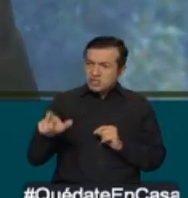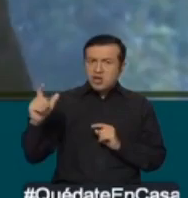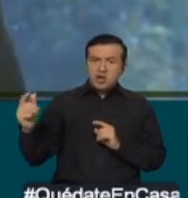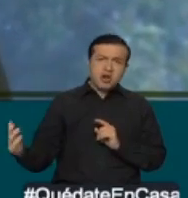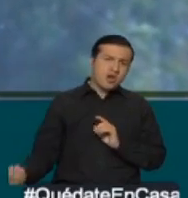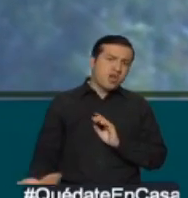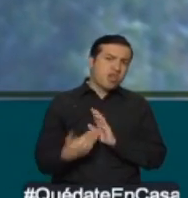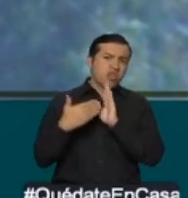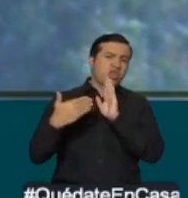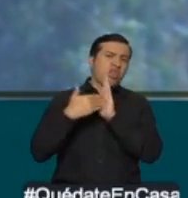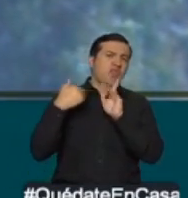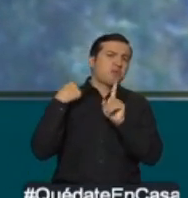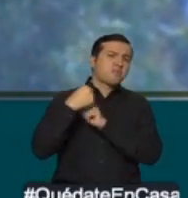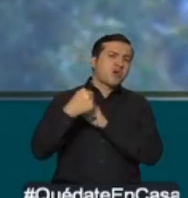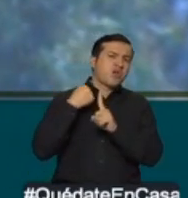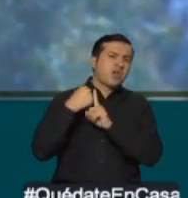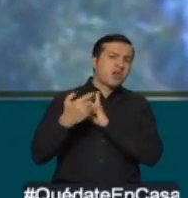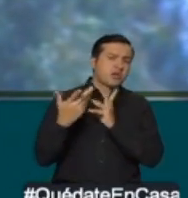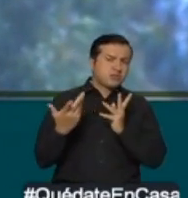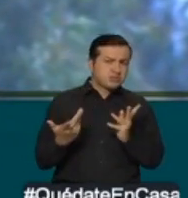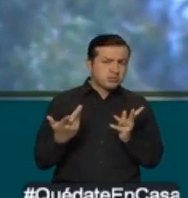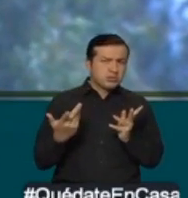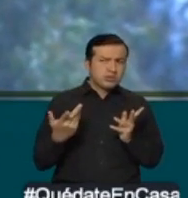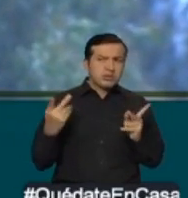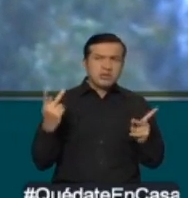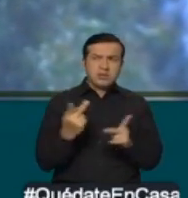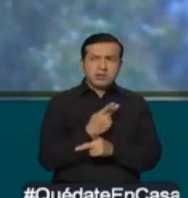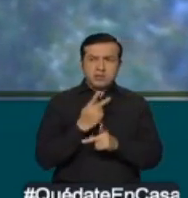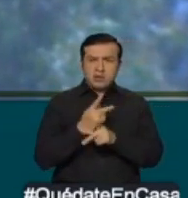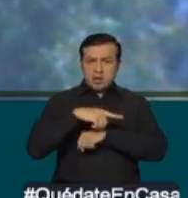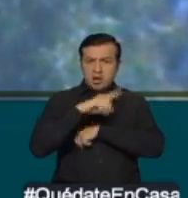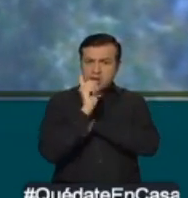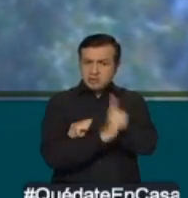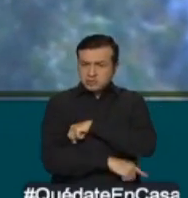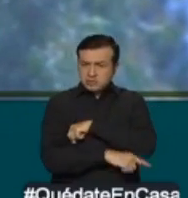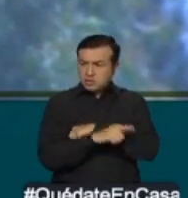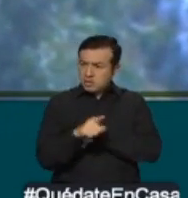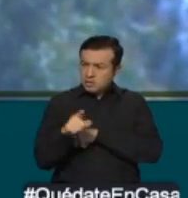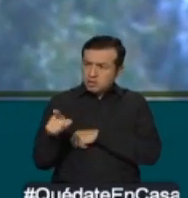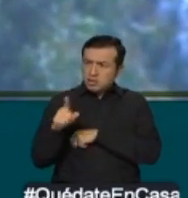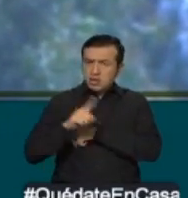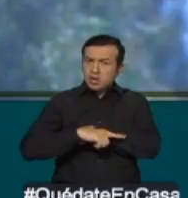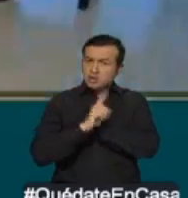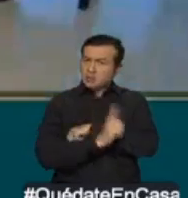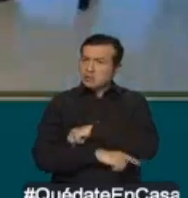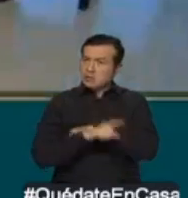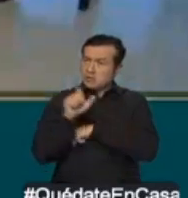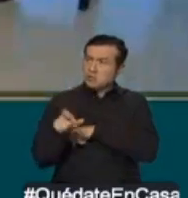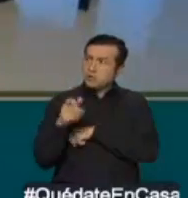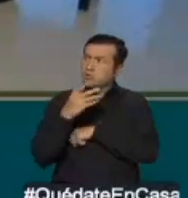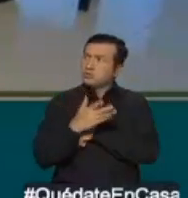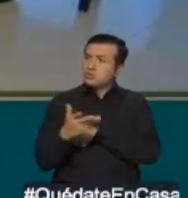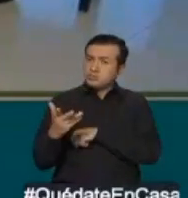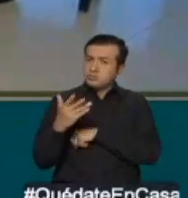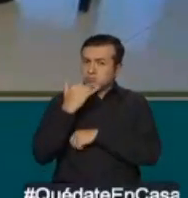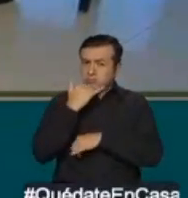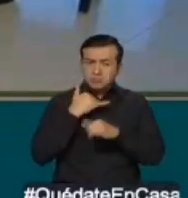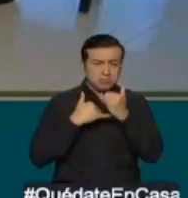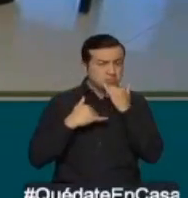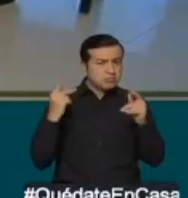de las autoridades que precedente está marcando este tipo de hechos cuando se sanciona a la gente que finalmente